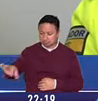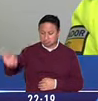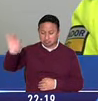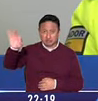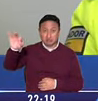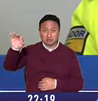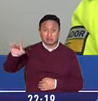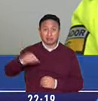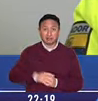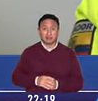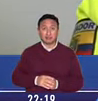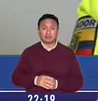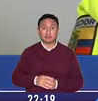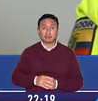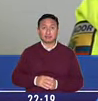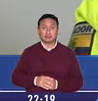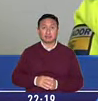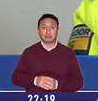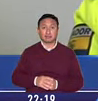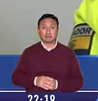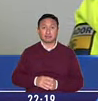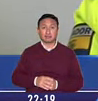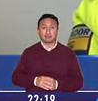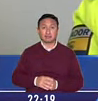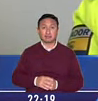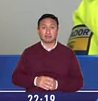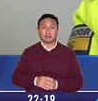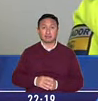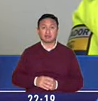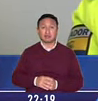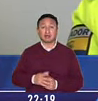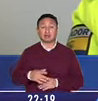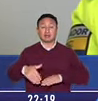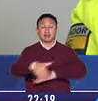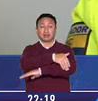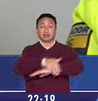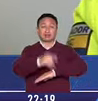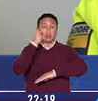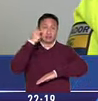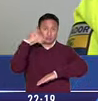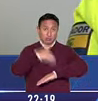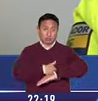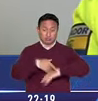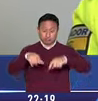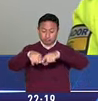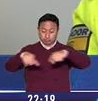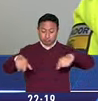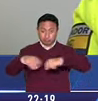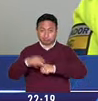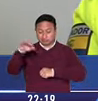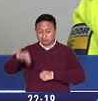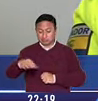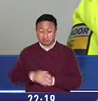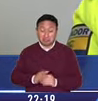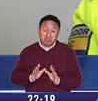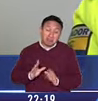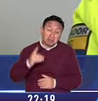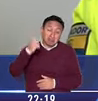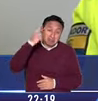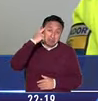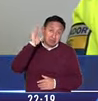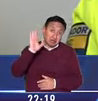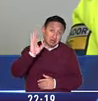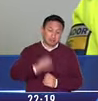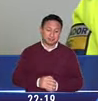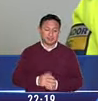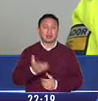en la alcantarilla, en la berma de la avenida Simón Bolívar. Entonces se presupone o suponemos